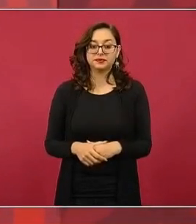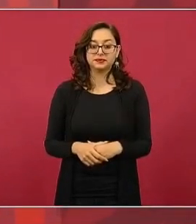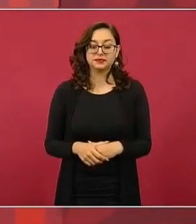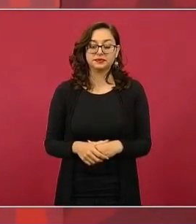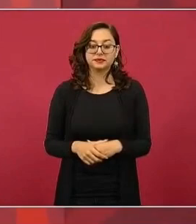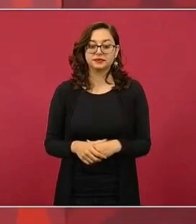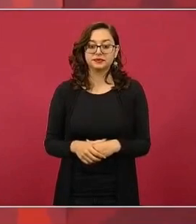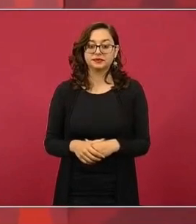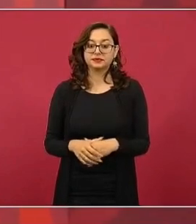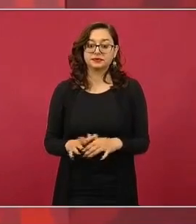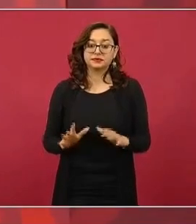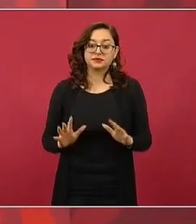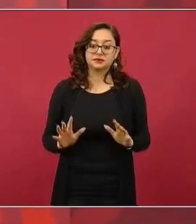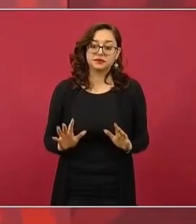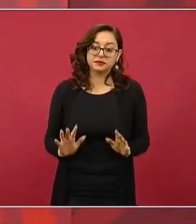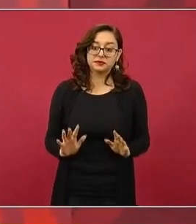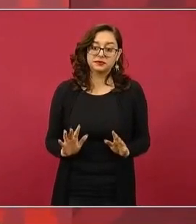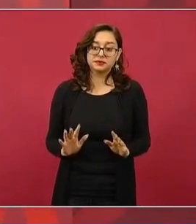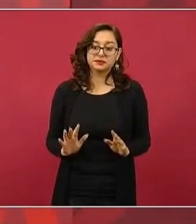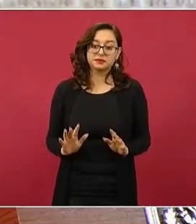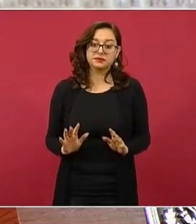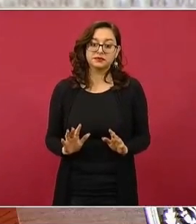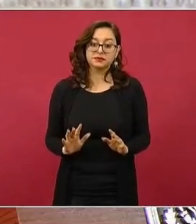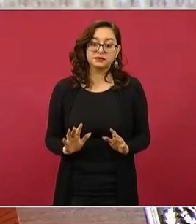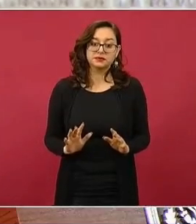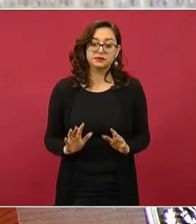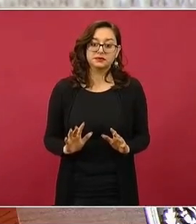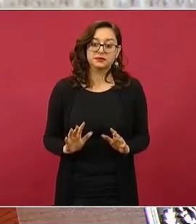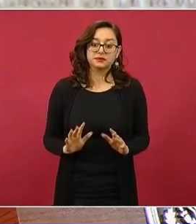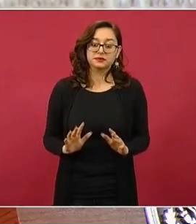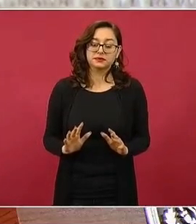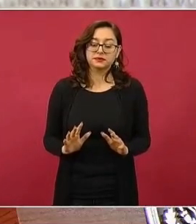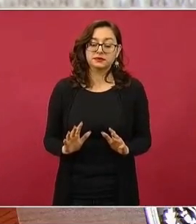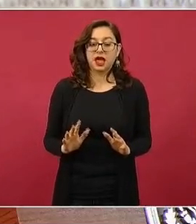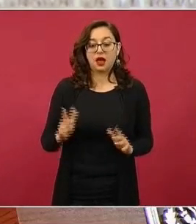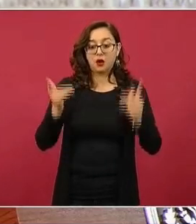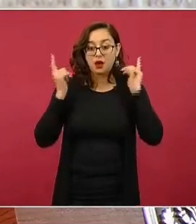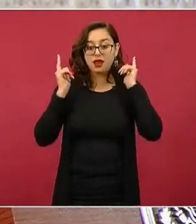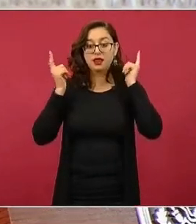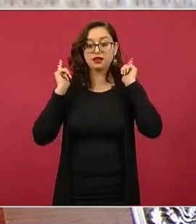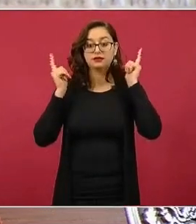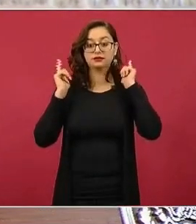y esperemos, en el caso